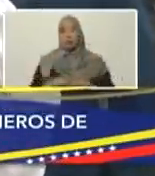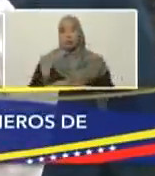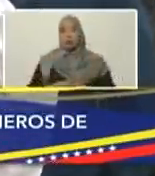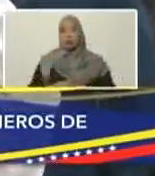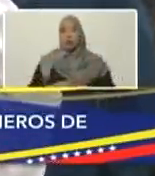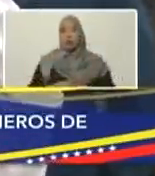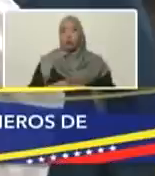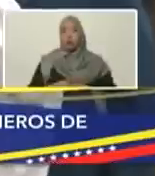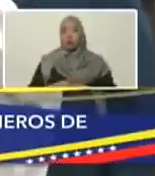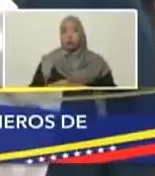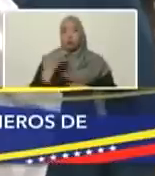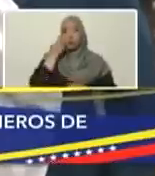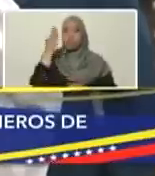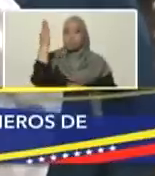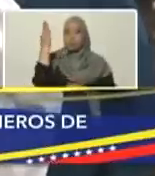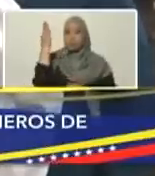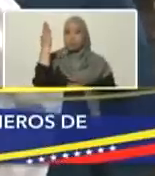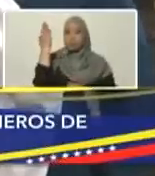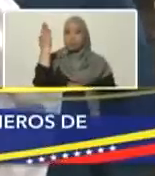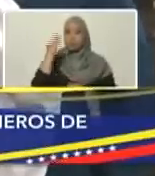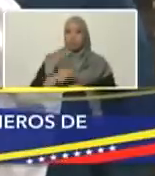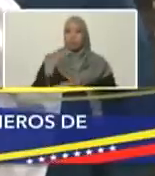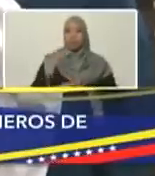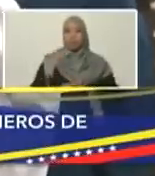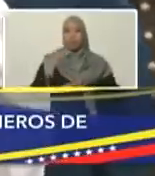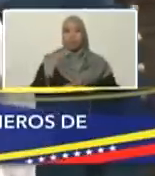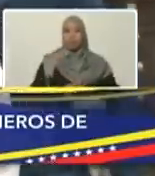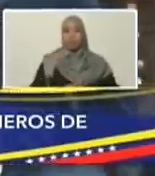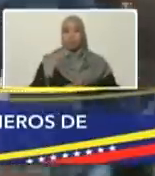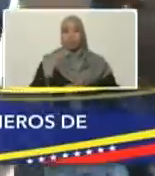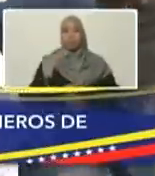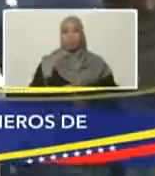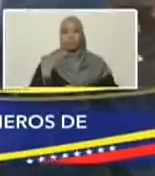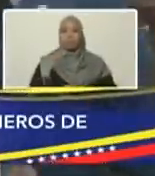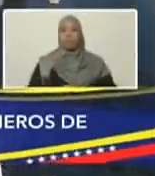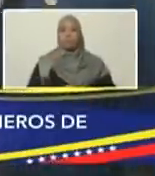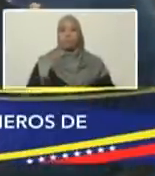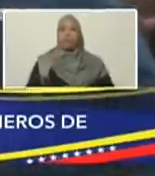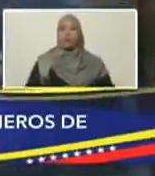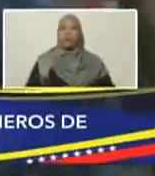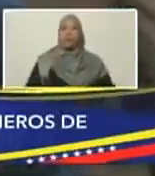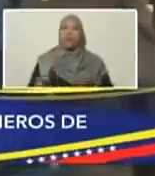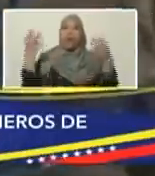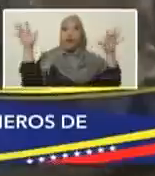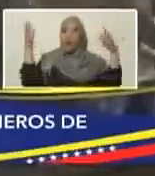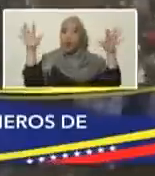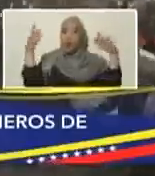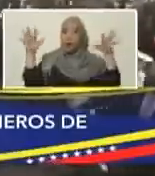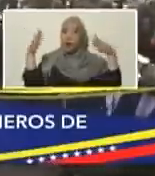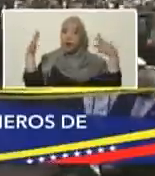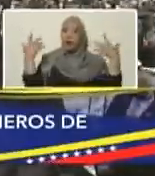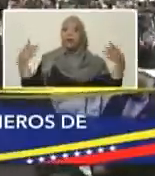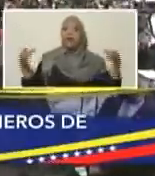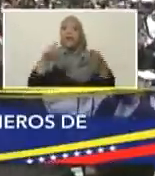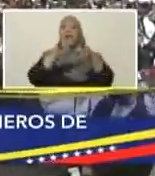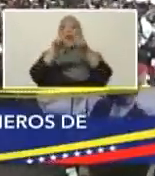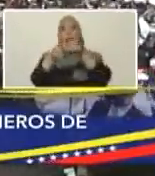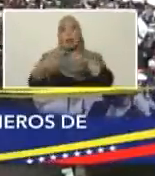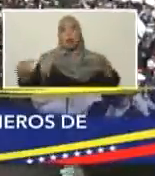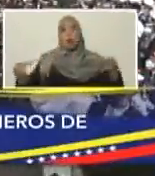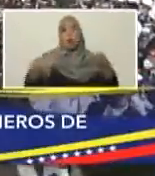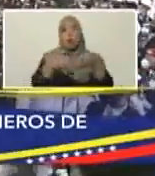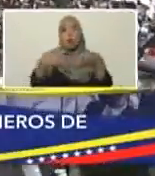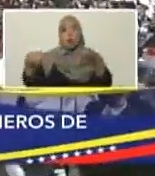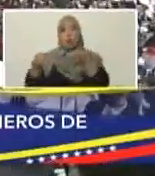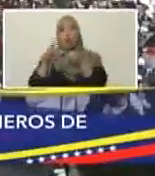¡Saludo! ¡De frente! ¡Para! Ascenso al grado de teniente coronel y al capitán grado de fragata. Mayor